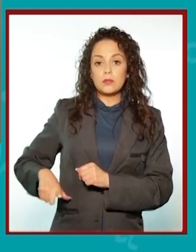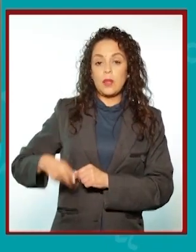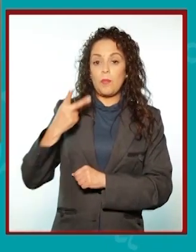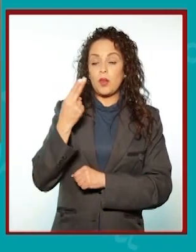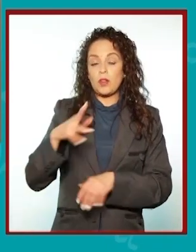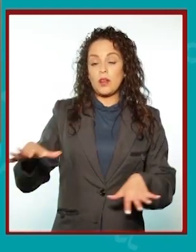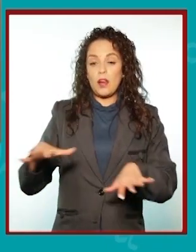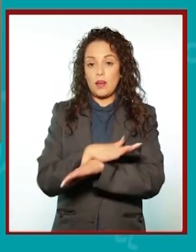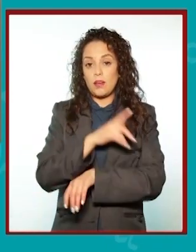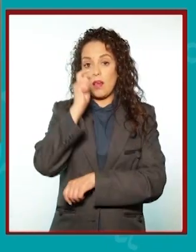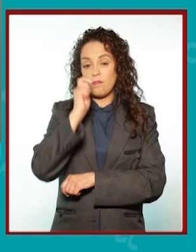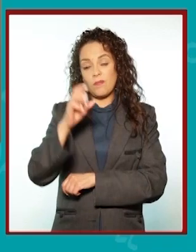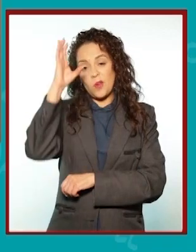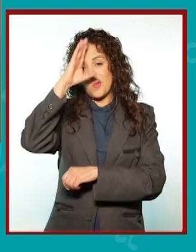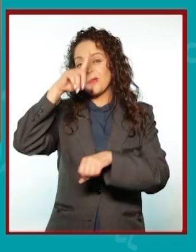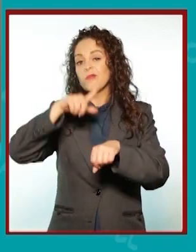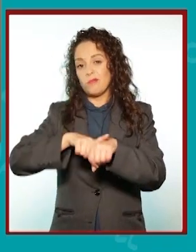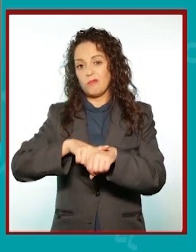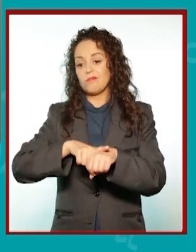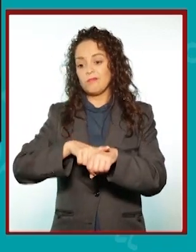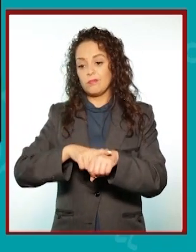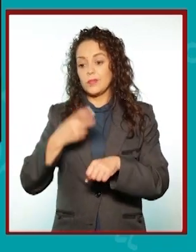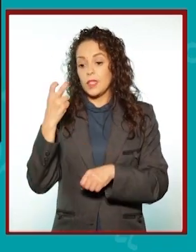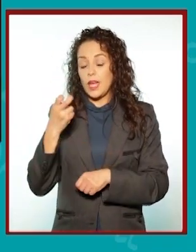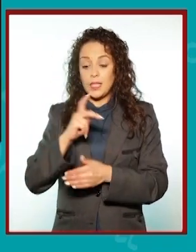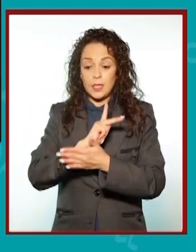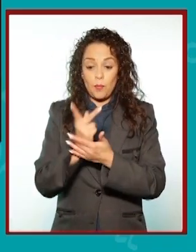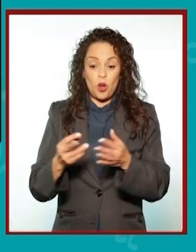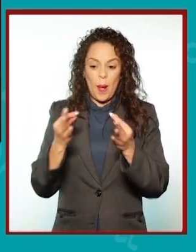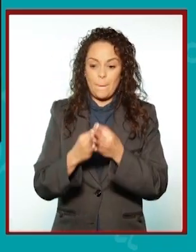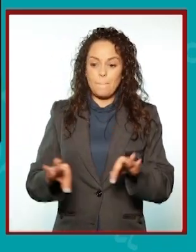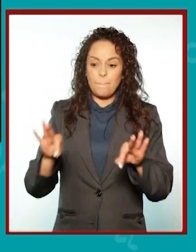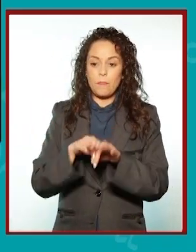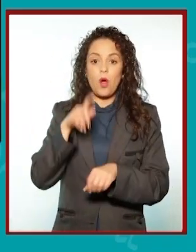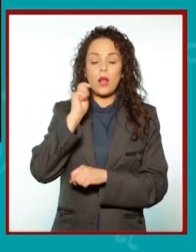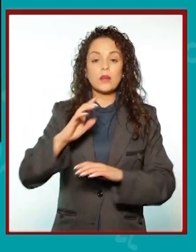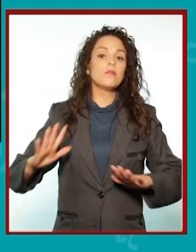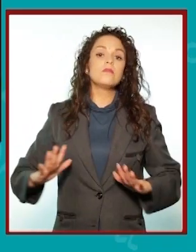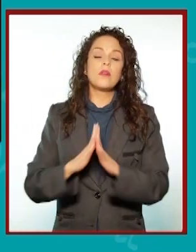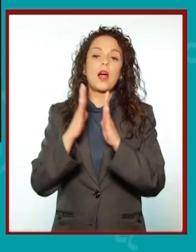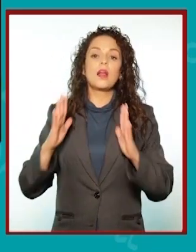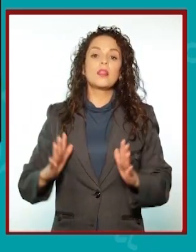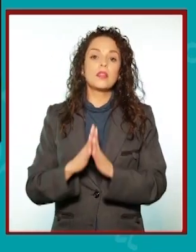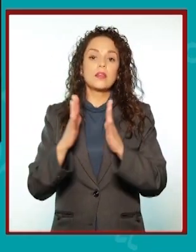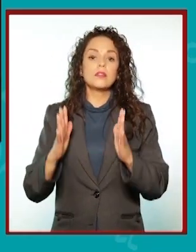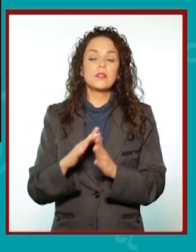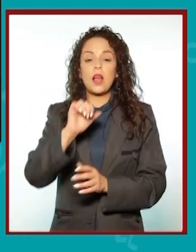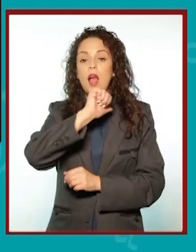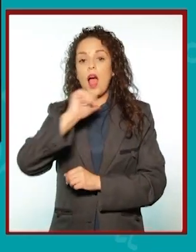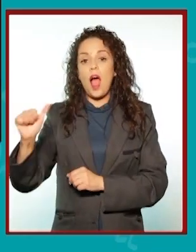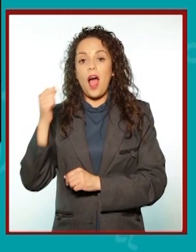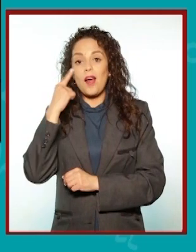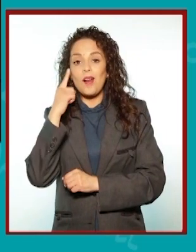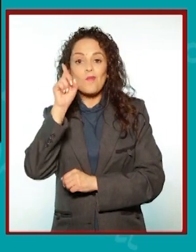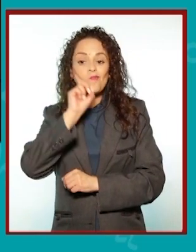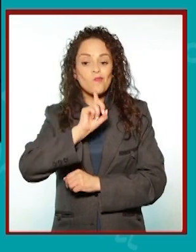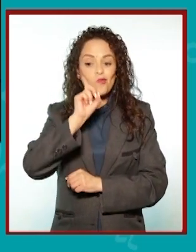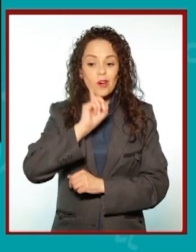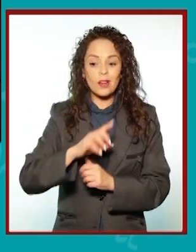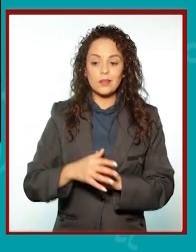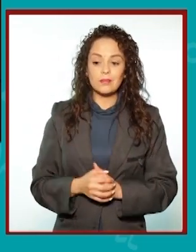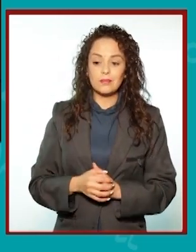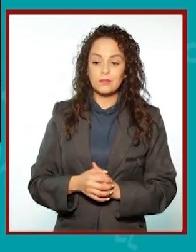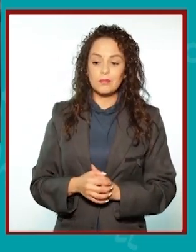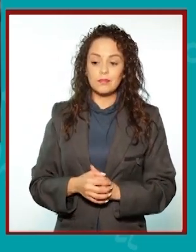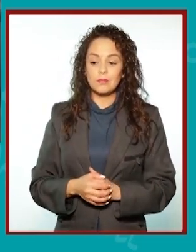es un programa que apunta también a un cambio cultural. Un principio fundamental de este programa es la participación